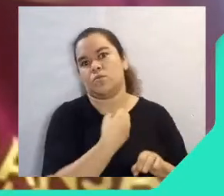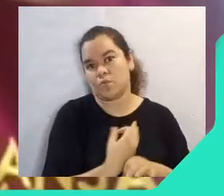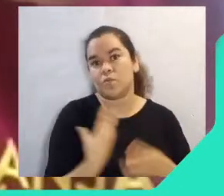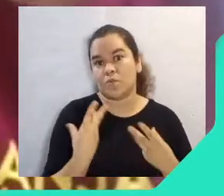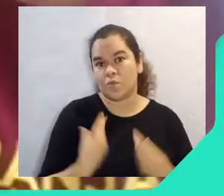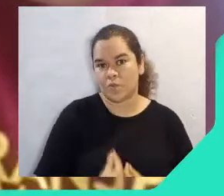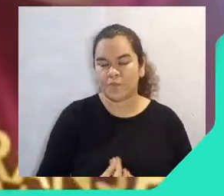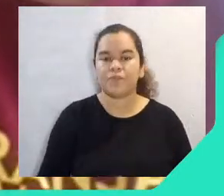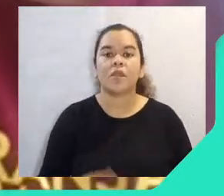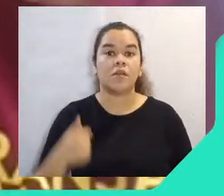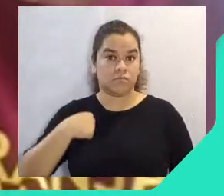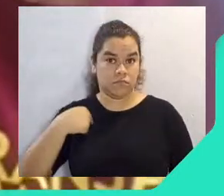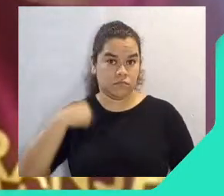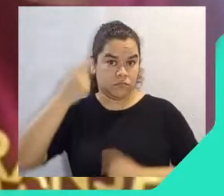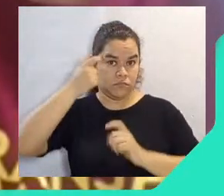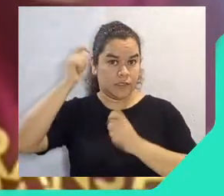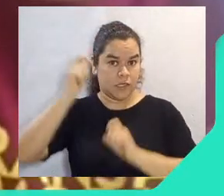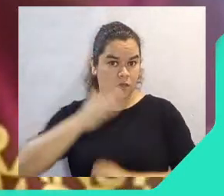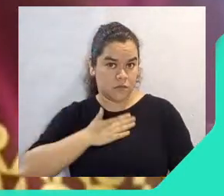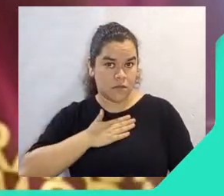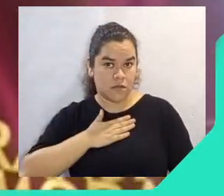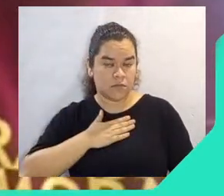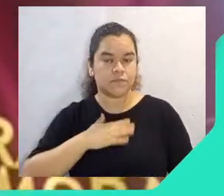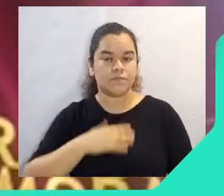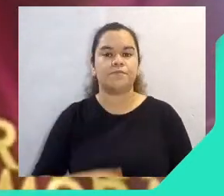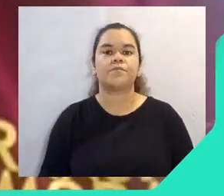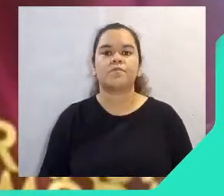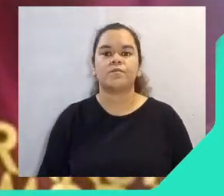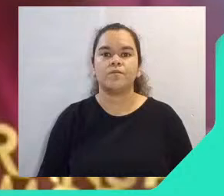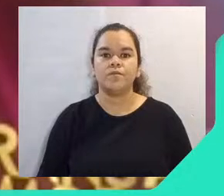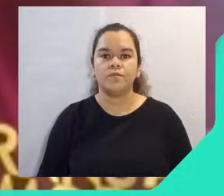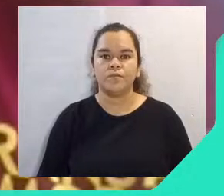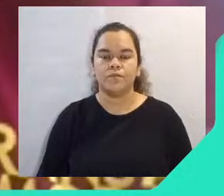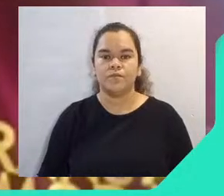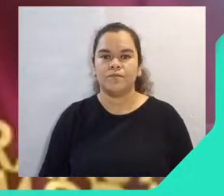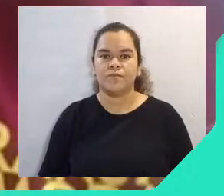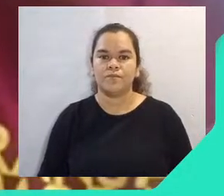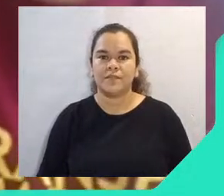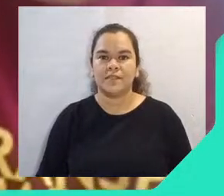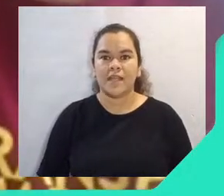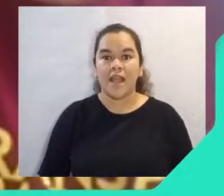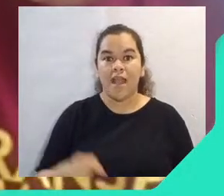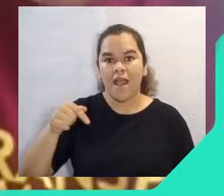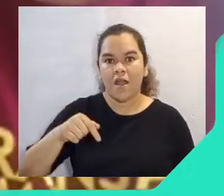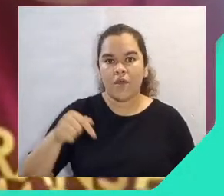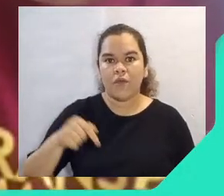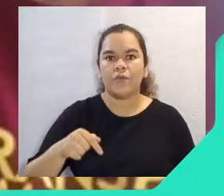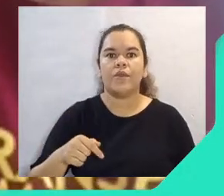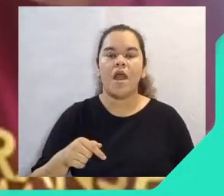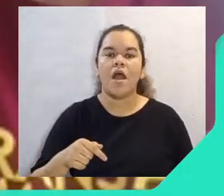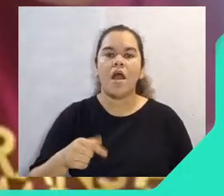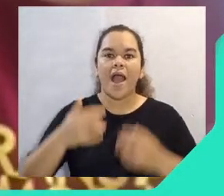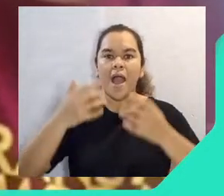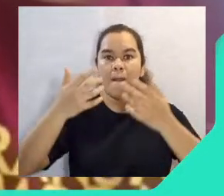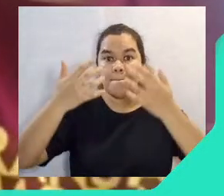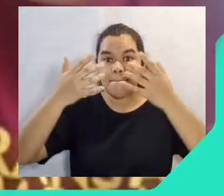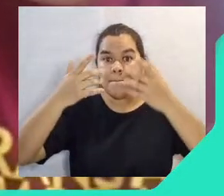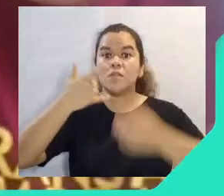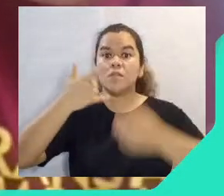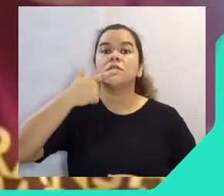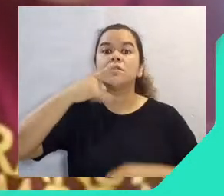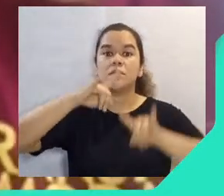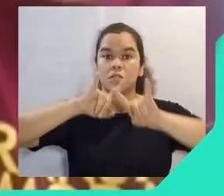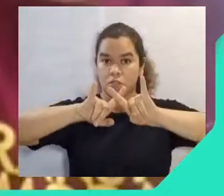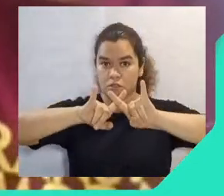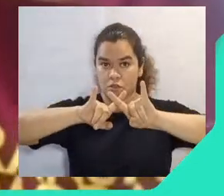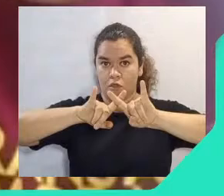a mi experiencia, yo les recomendaría que vayan viendo, aprendiendo algún lenguaje de programación, ¿sí? Algo básico